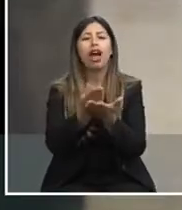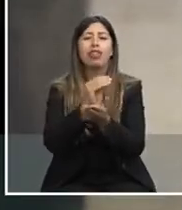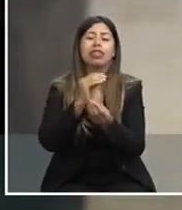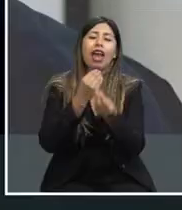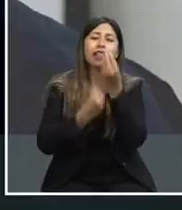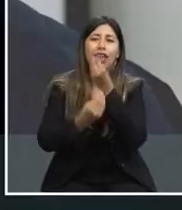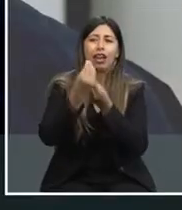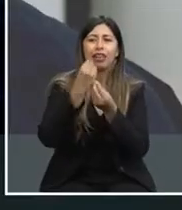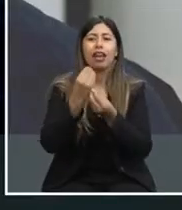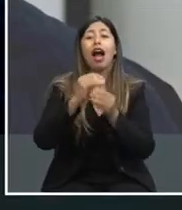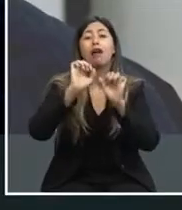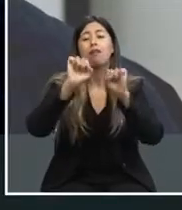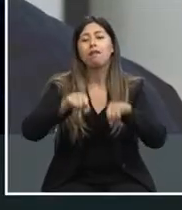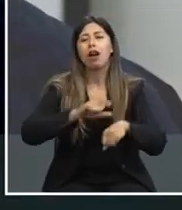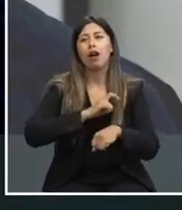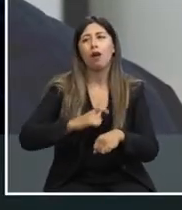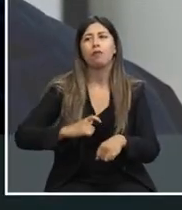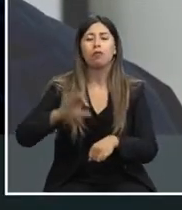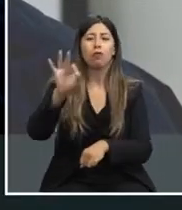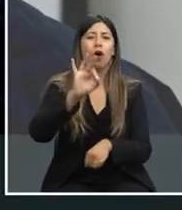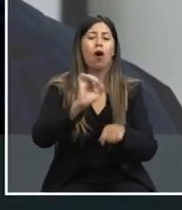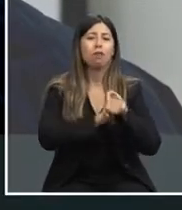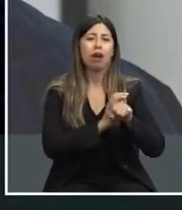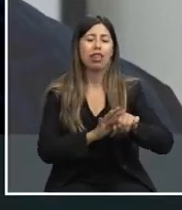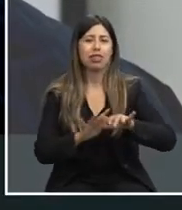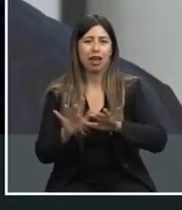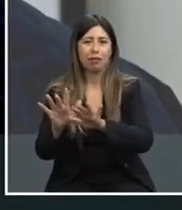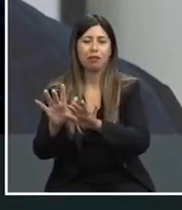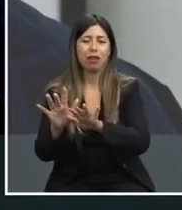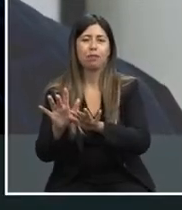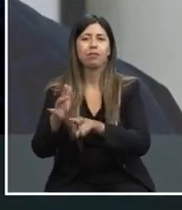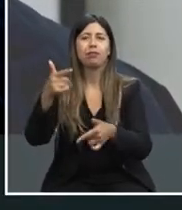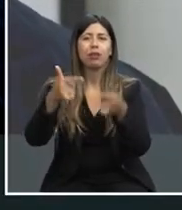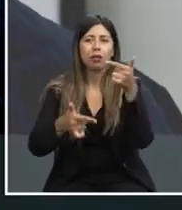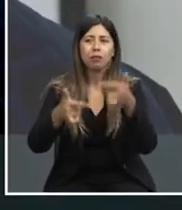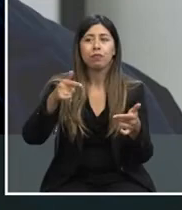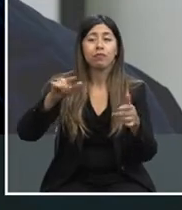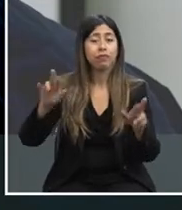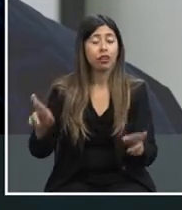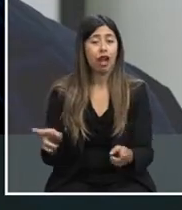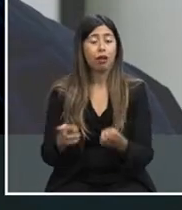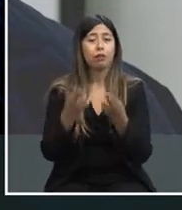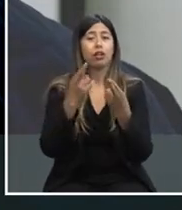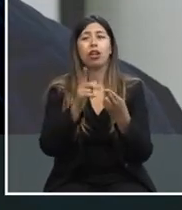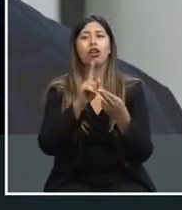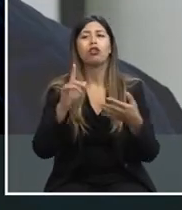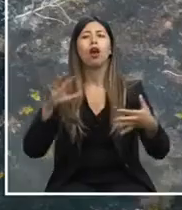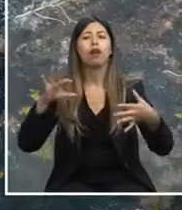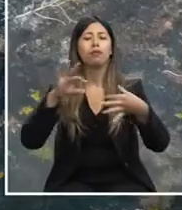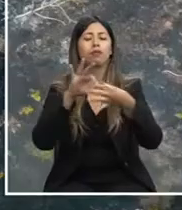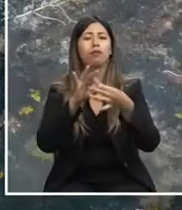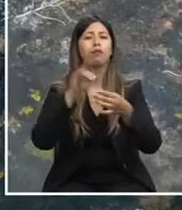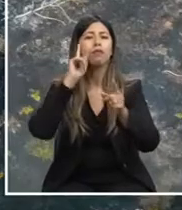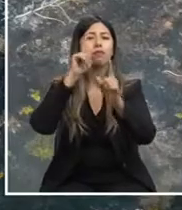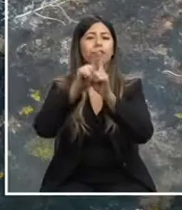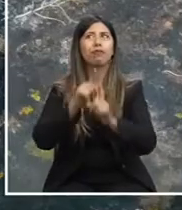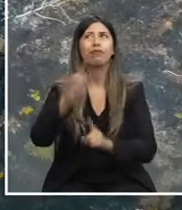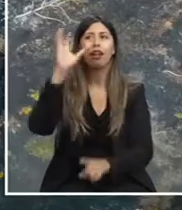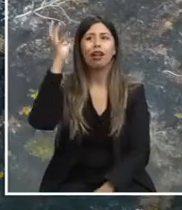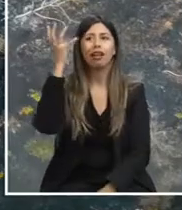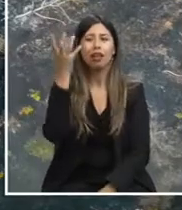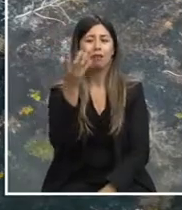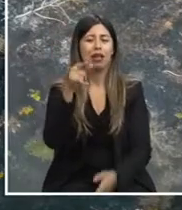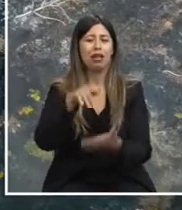el gobierno, o, ante una pandemia, las políticas de recuperación que no se alinean con los objetivos climáticos o de